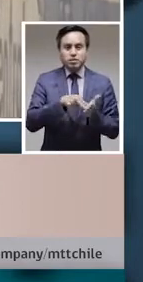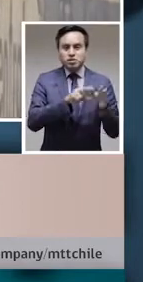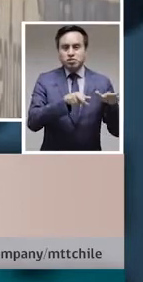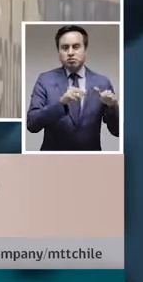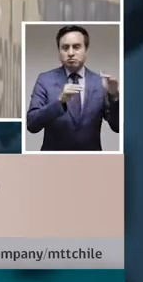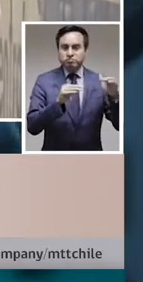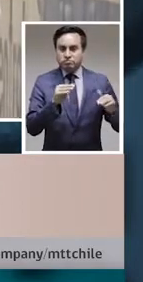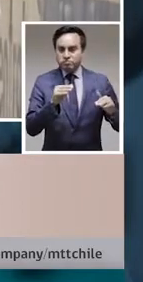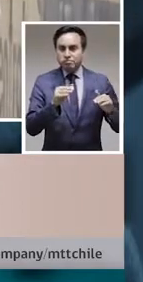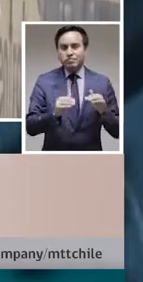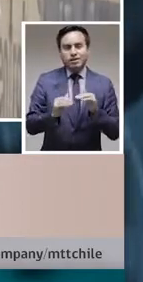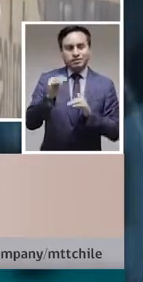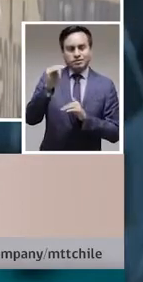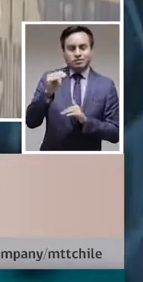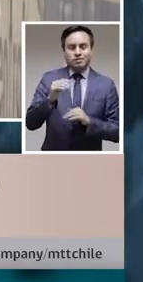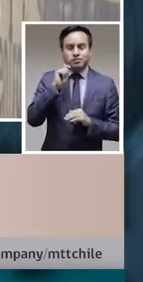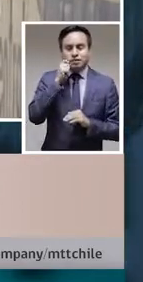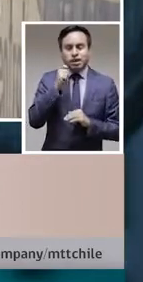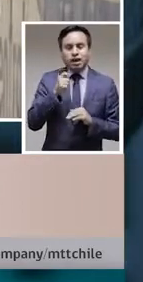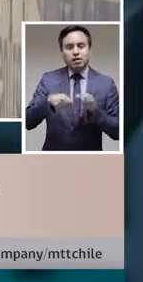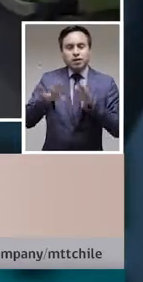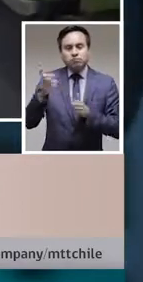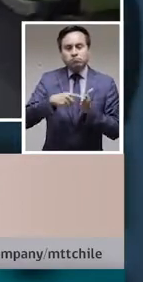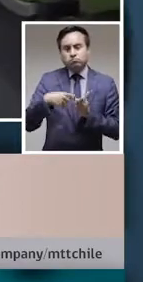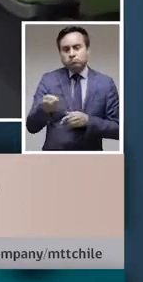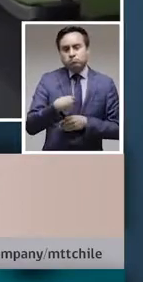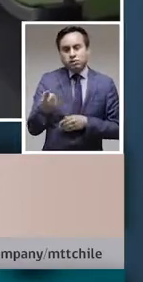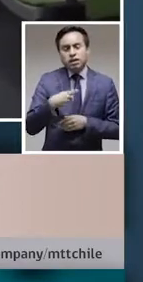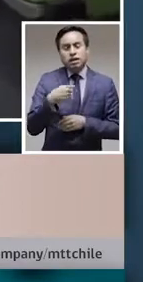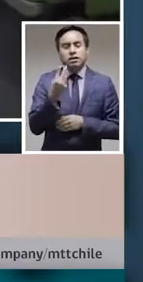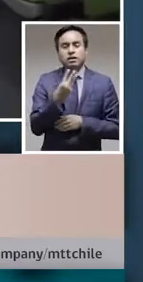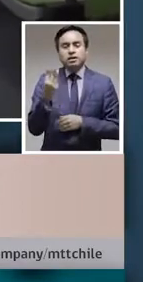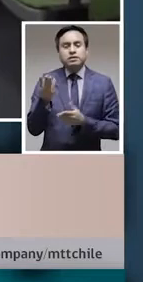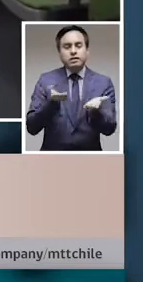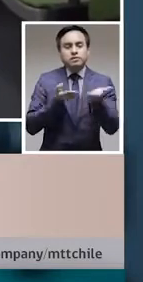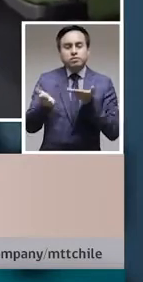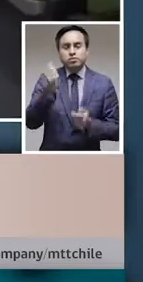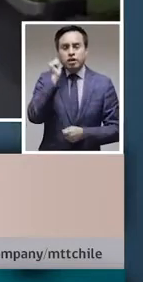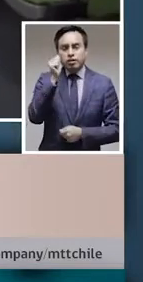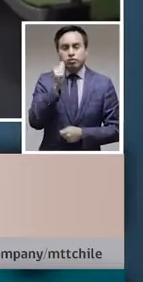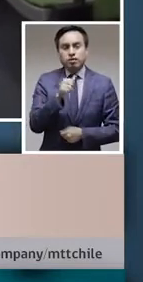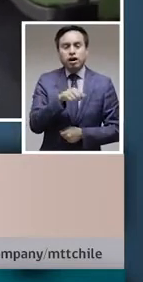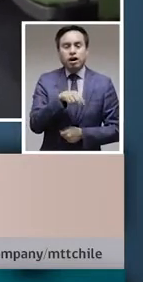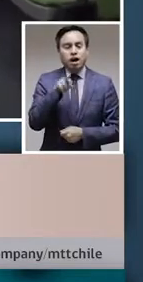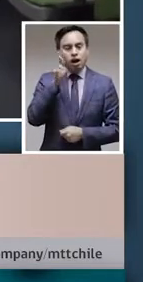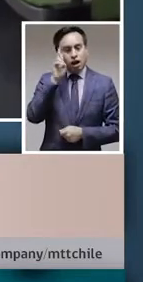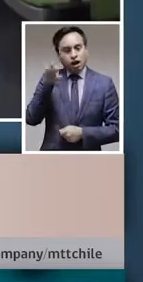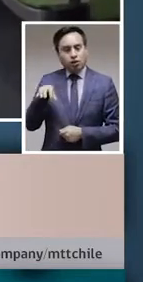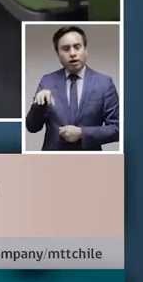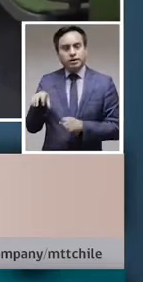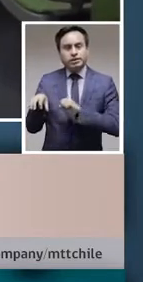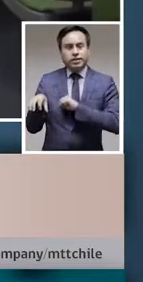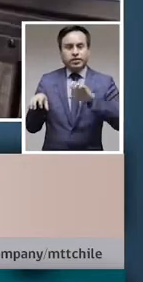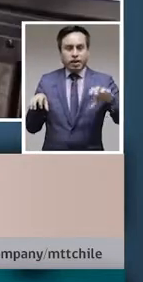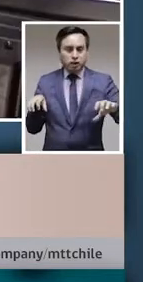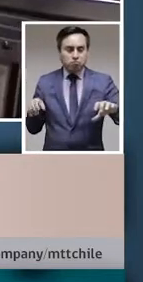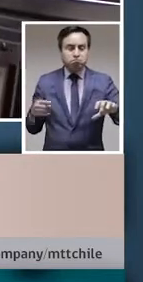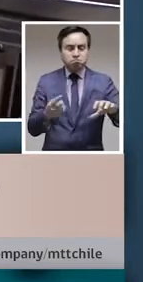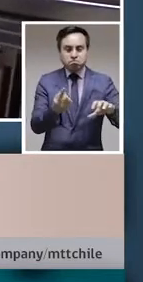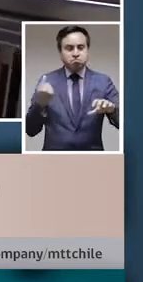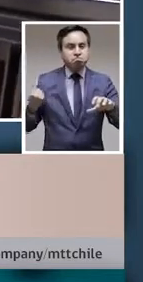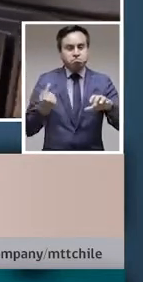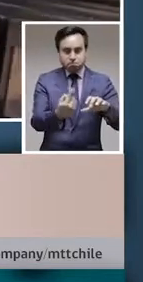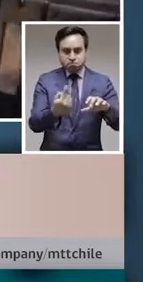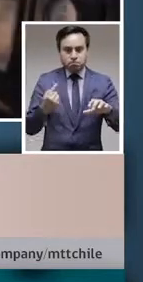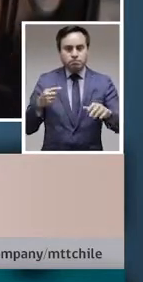2018, y aumentamos frecuencias a 33 servicios diarios entre Rancagua y Santiago. Y se prepara,